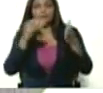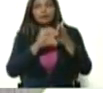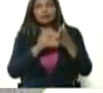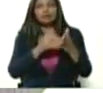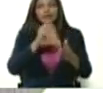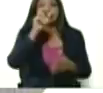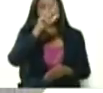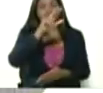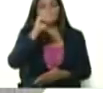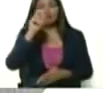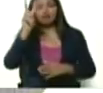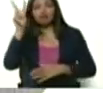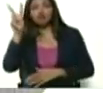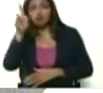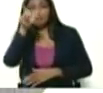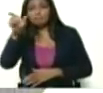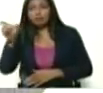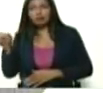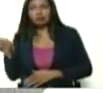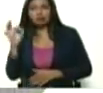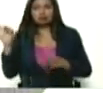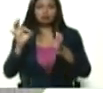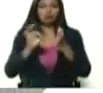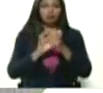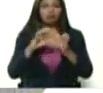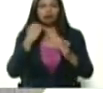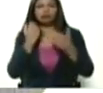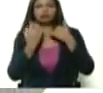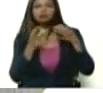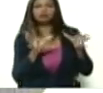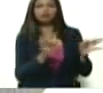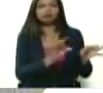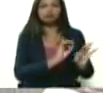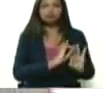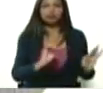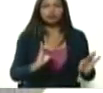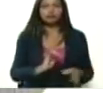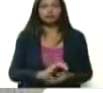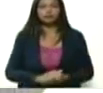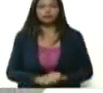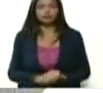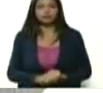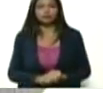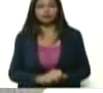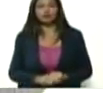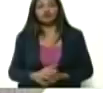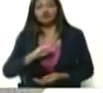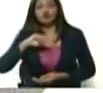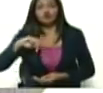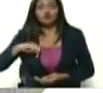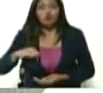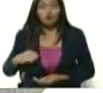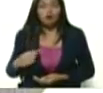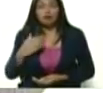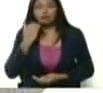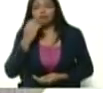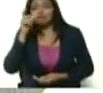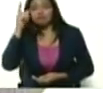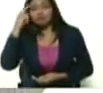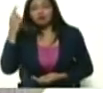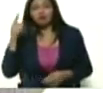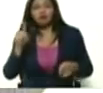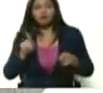1.254.302 personas contagiadas con el COVID-19. En estos recientes días, lo decía el director de la